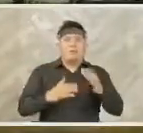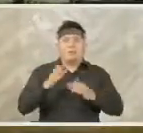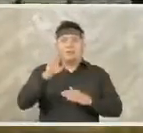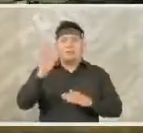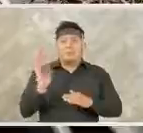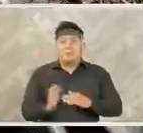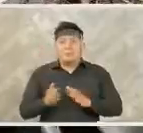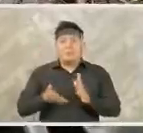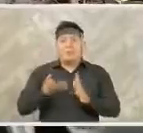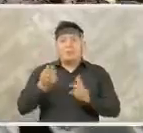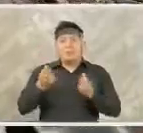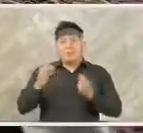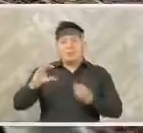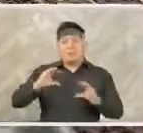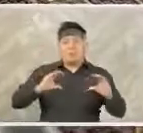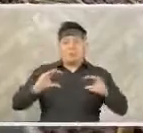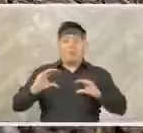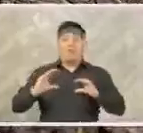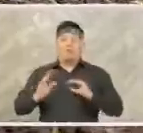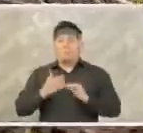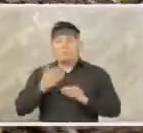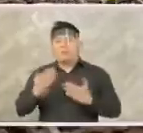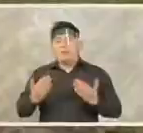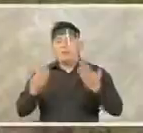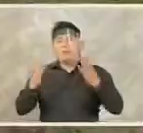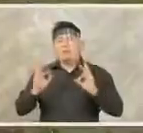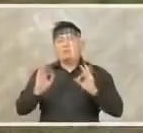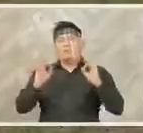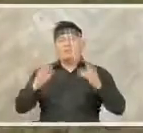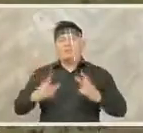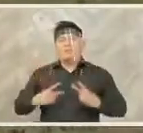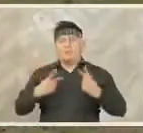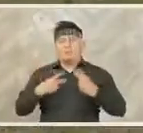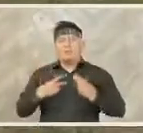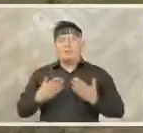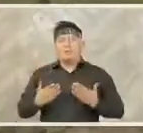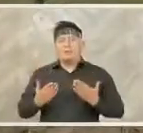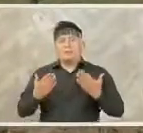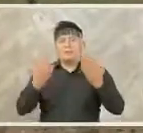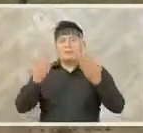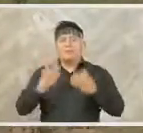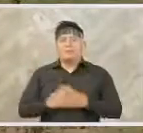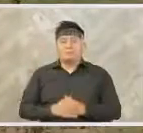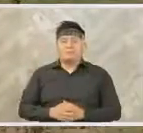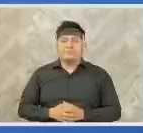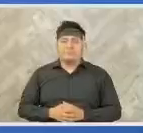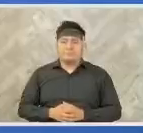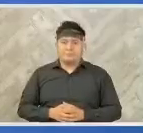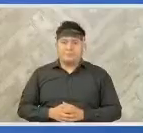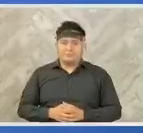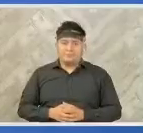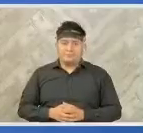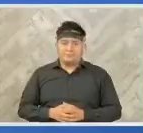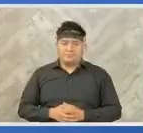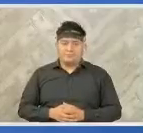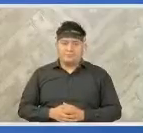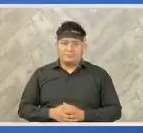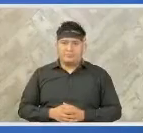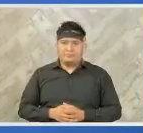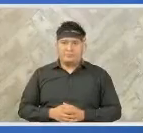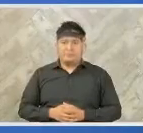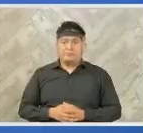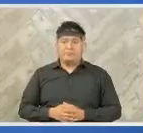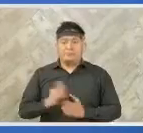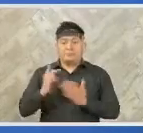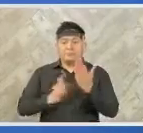sus ganancias y mejorando su calidad de vida. La productividad de nuestro campo es una estrategia de todos. El plan